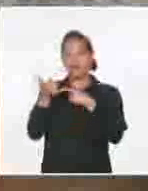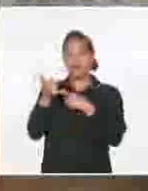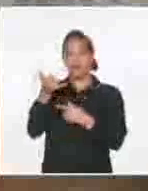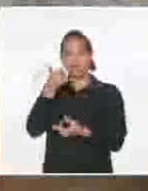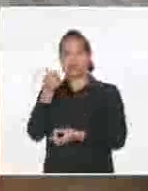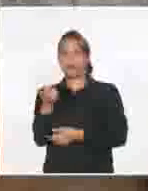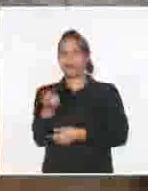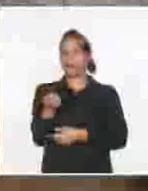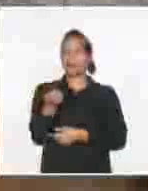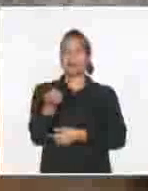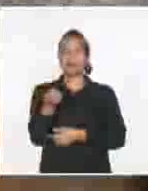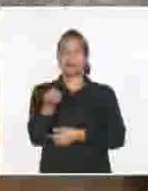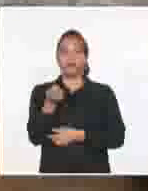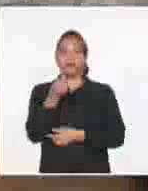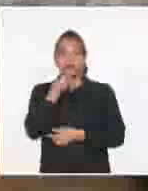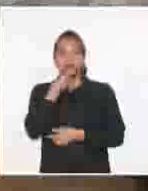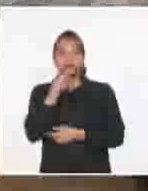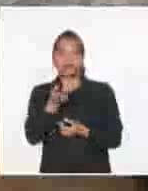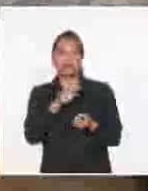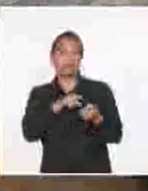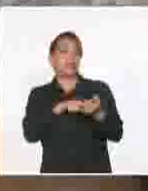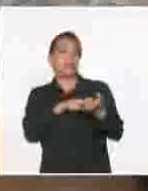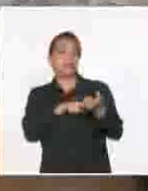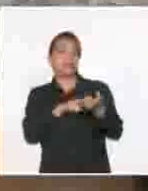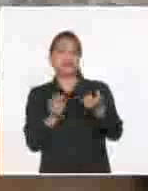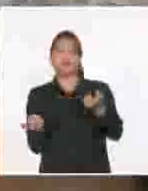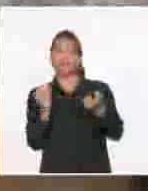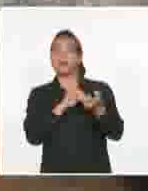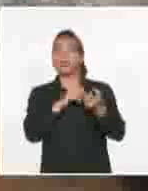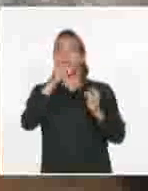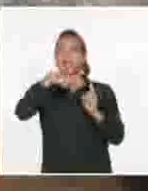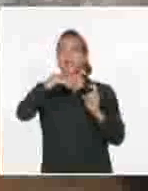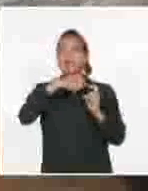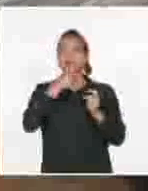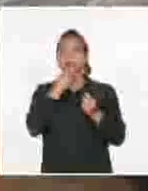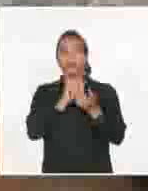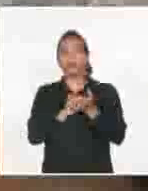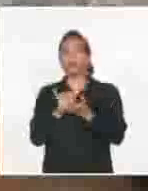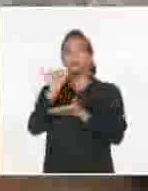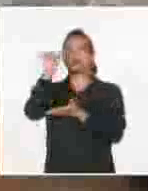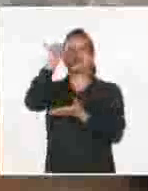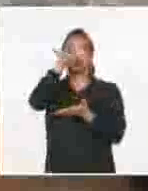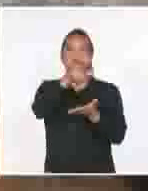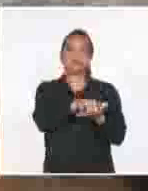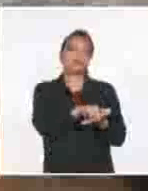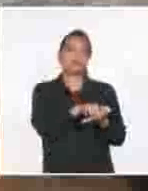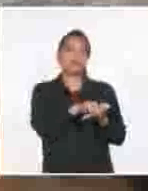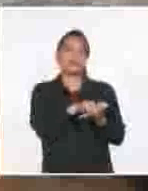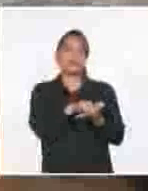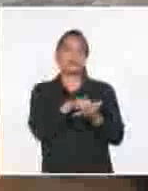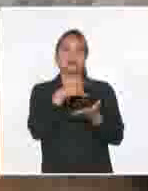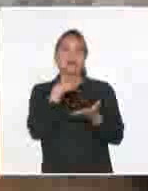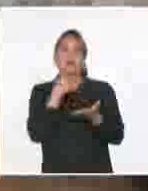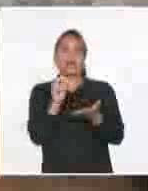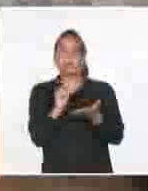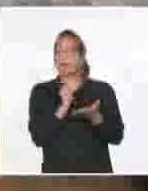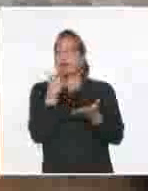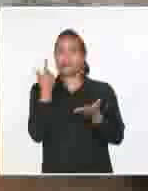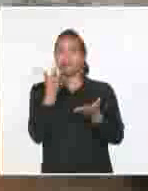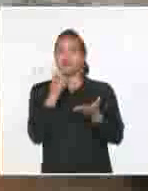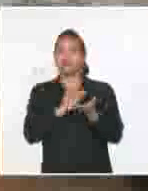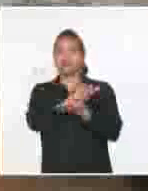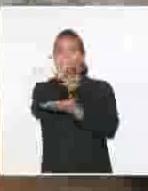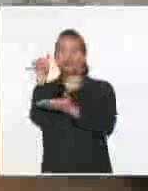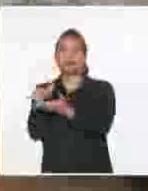puede simplemente poner los datos y viajar, abordar una línea aérea y viajar a los Estados